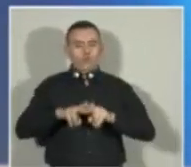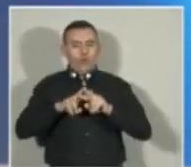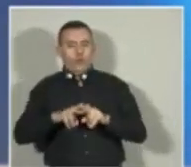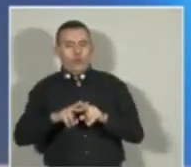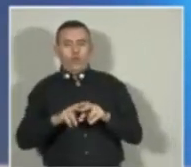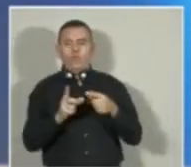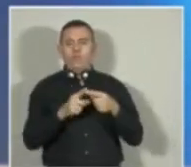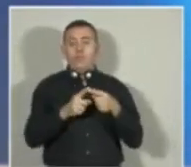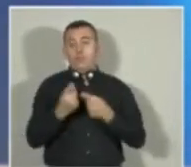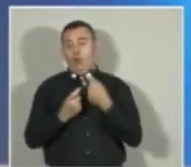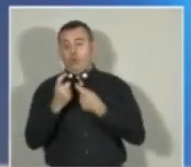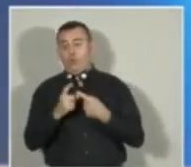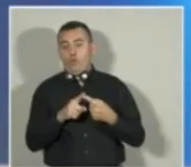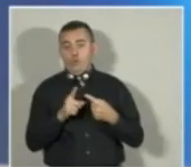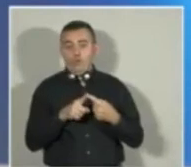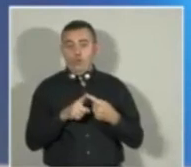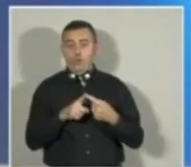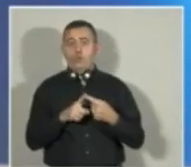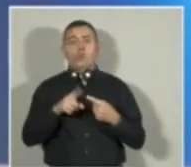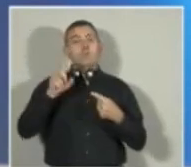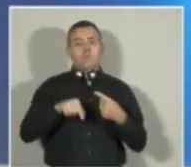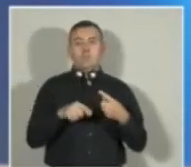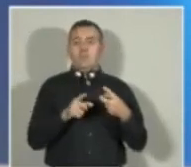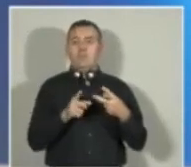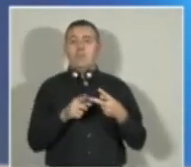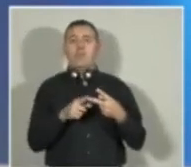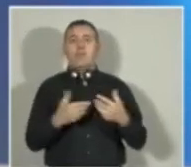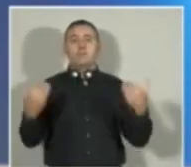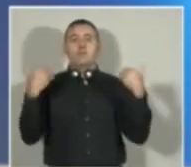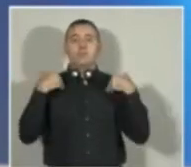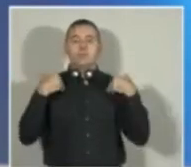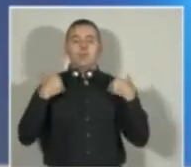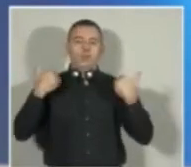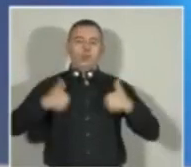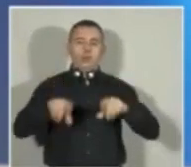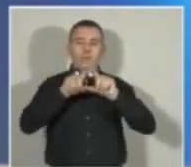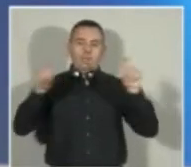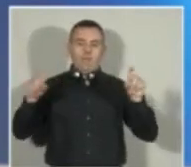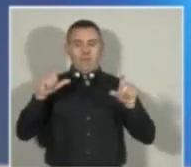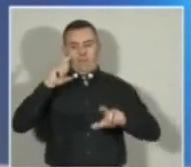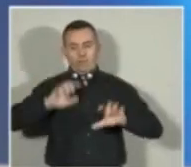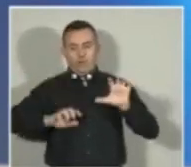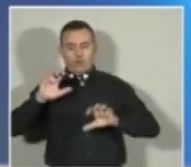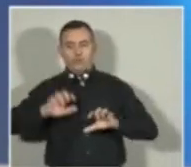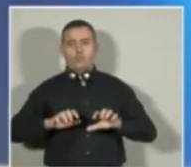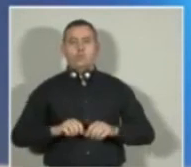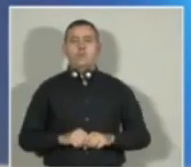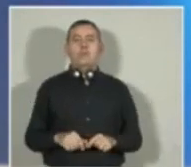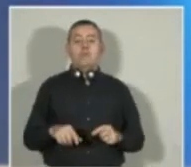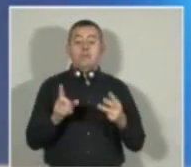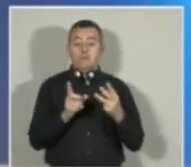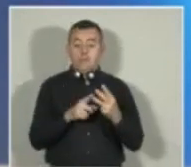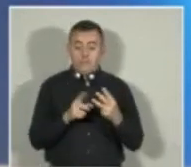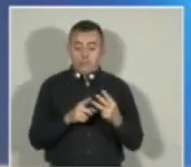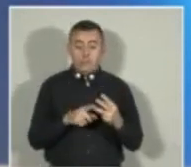desde negocio, hay un control desde la línea de responsabilidad corporativa y de riesgos y finalmente auditoría. Ninguna empresa